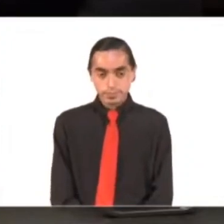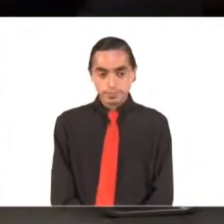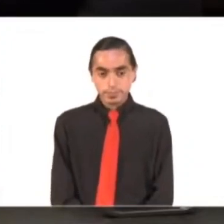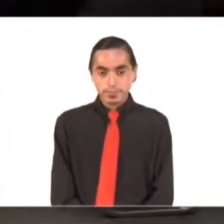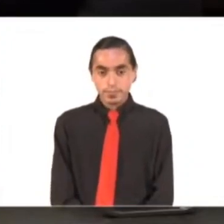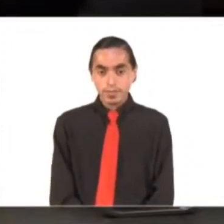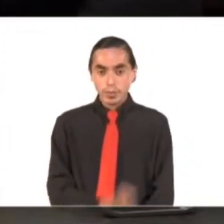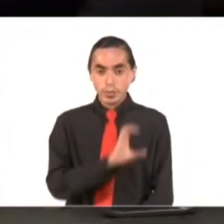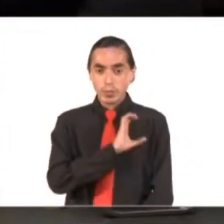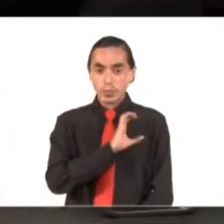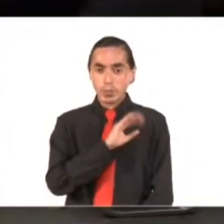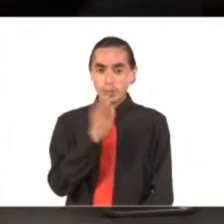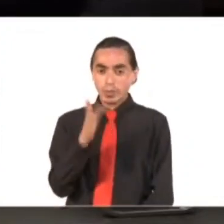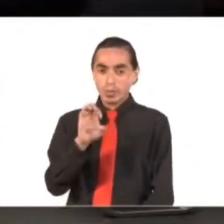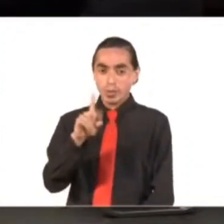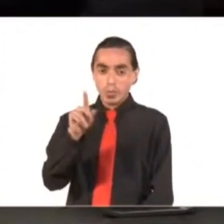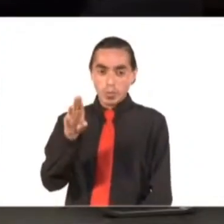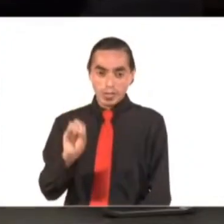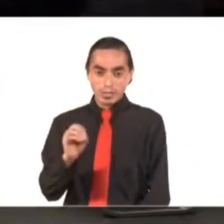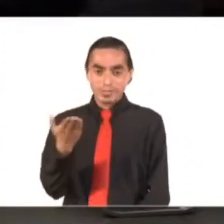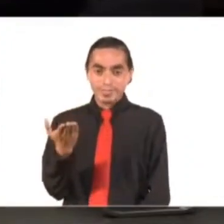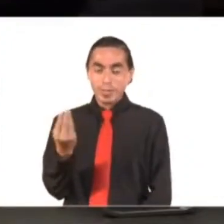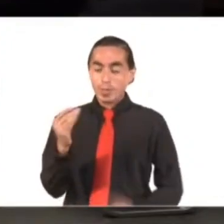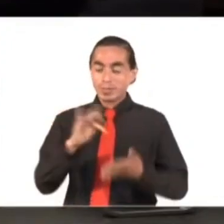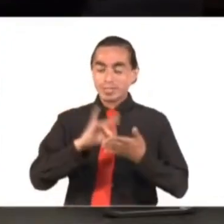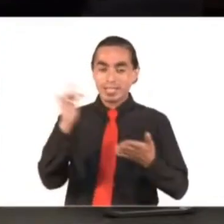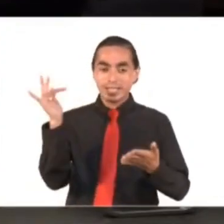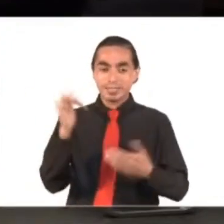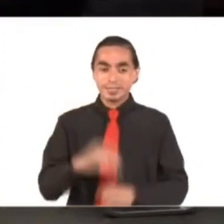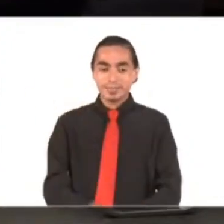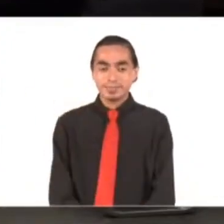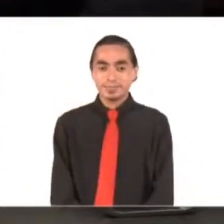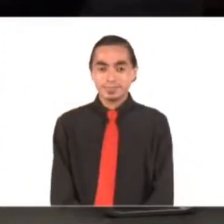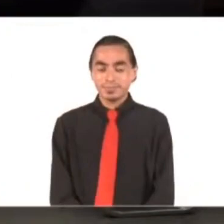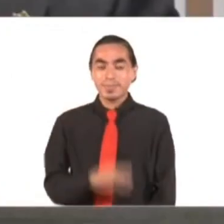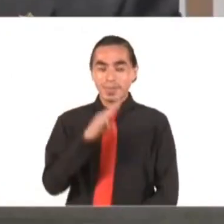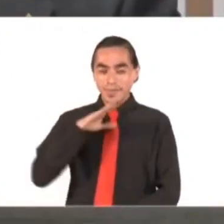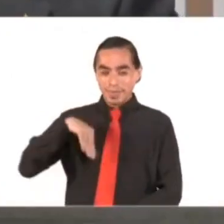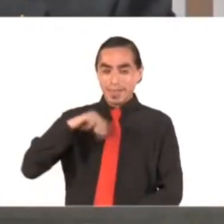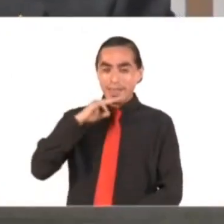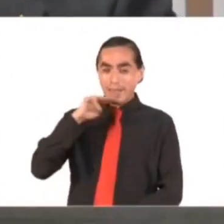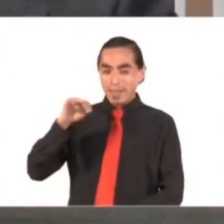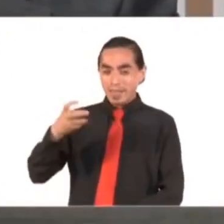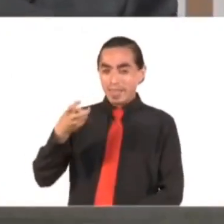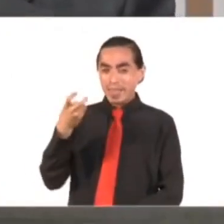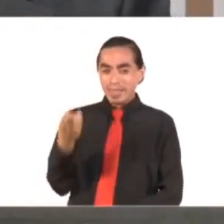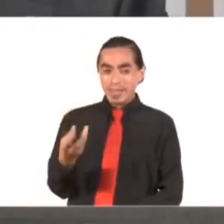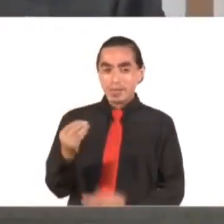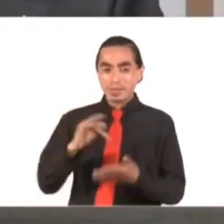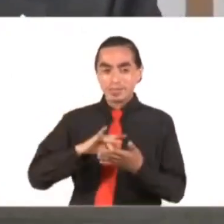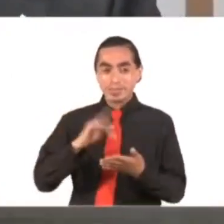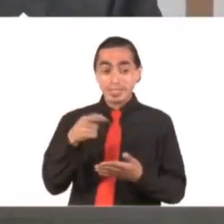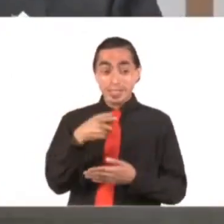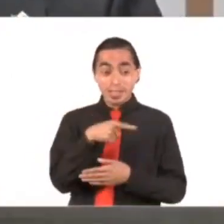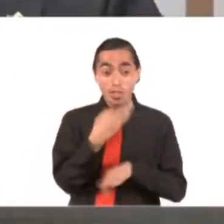Estimado maestro Eduardo Clark, muchísimas gracias por este mensaje, dicho todo de memoria.